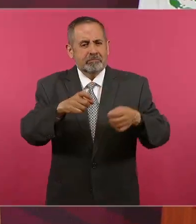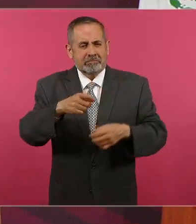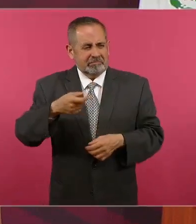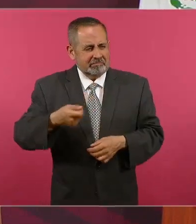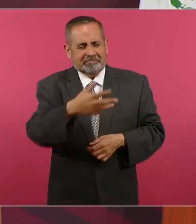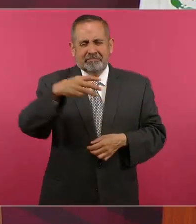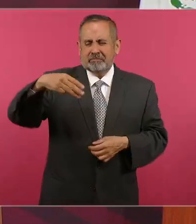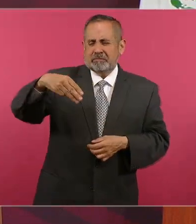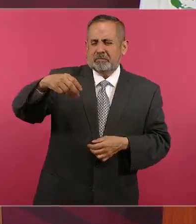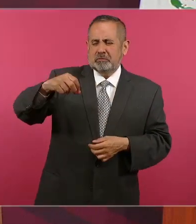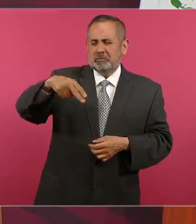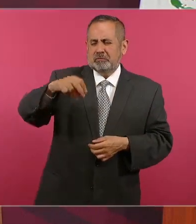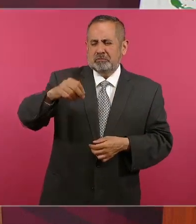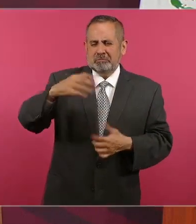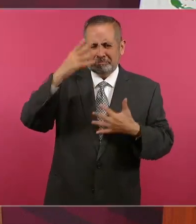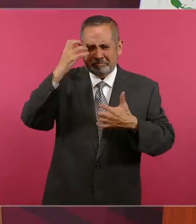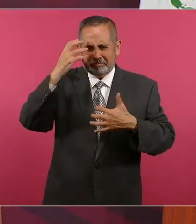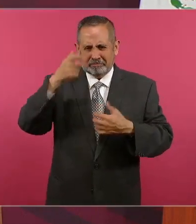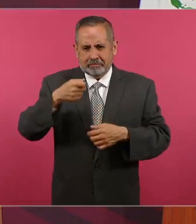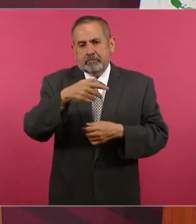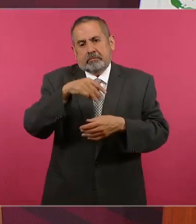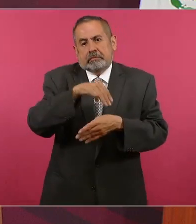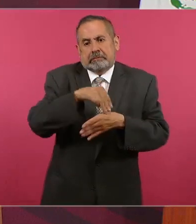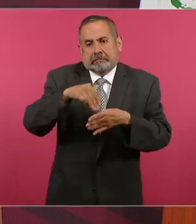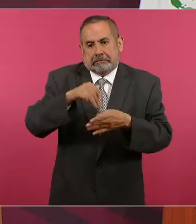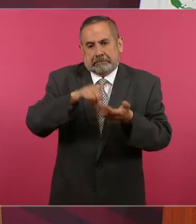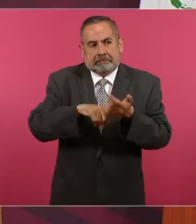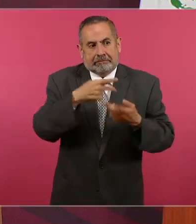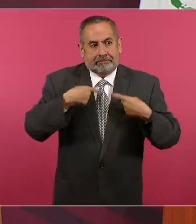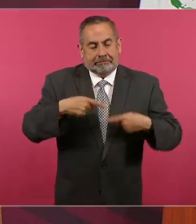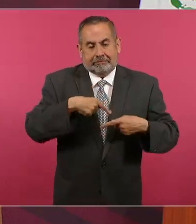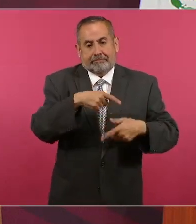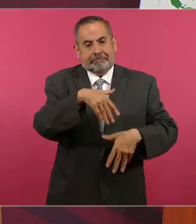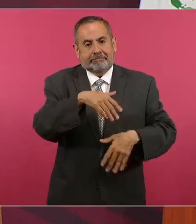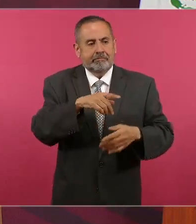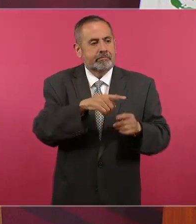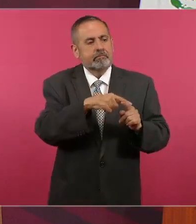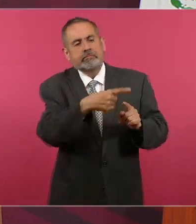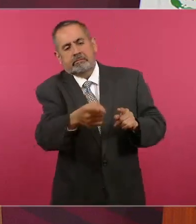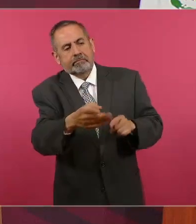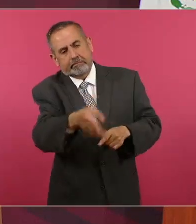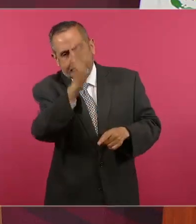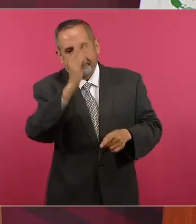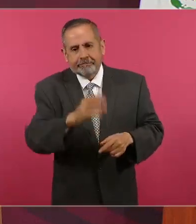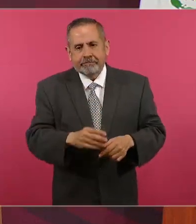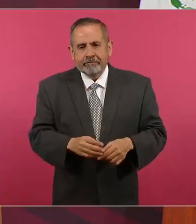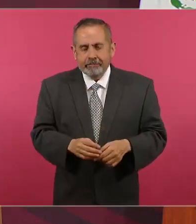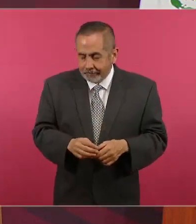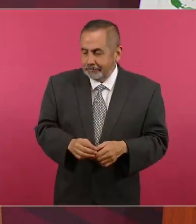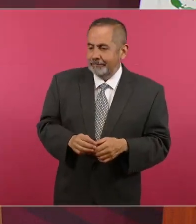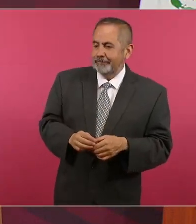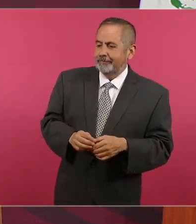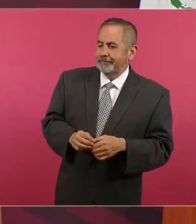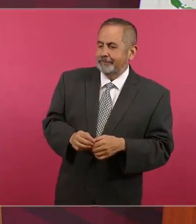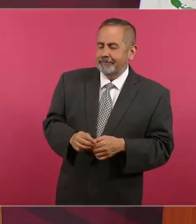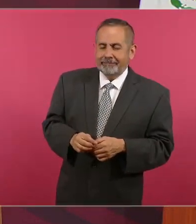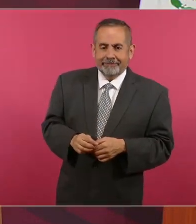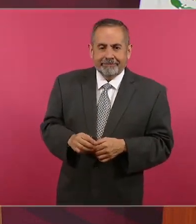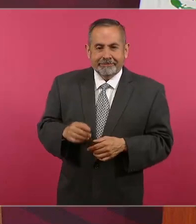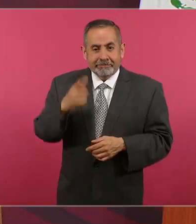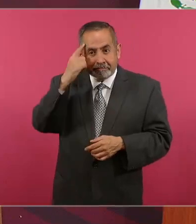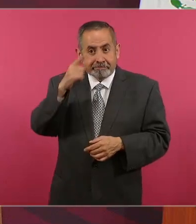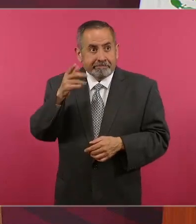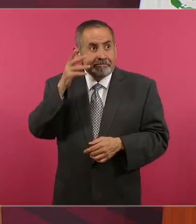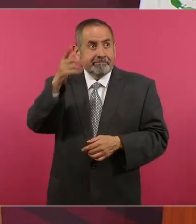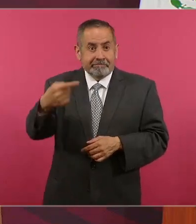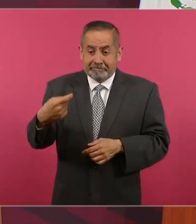ese. Era una estatua de a la derecha. Entonces, ¿para qué se